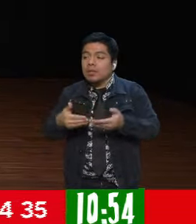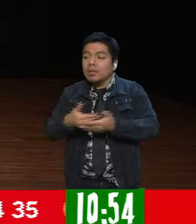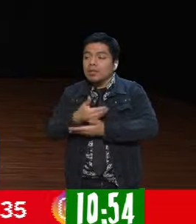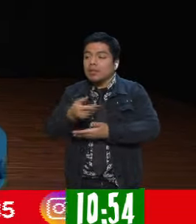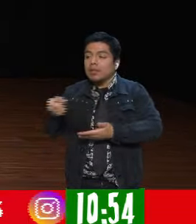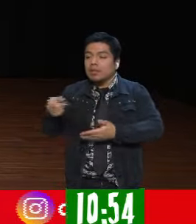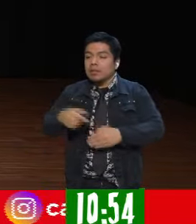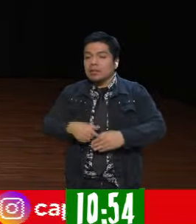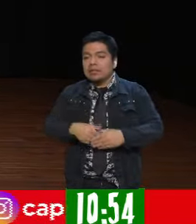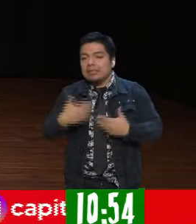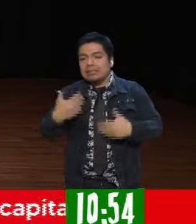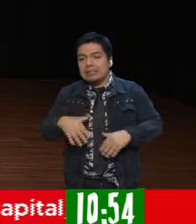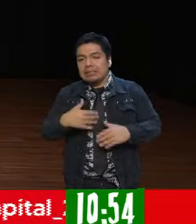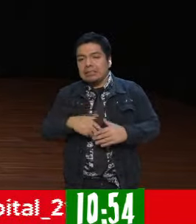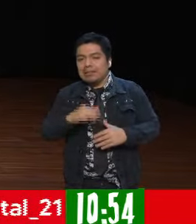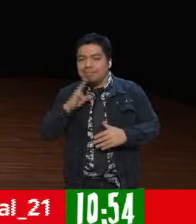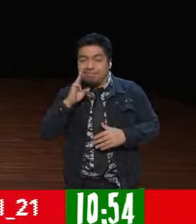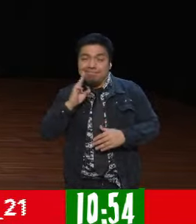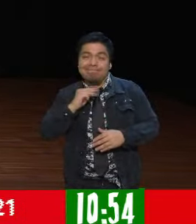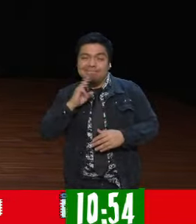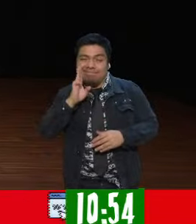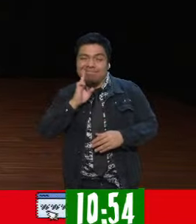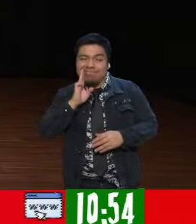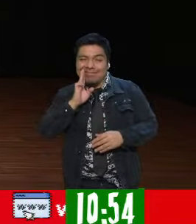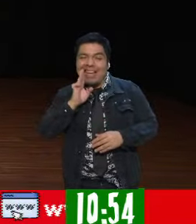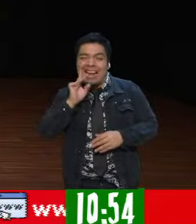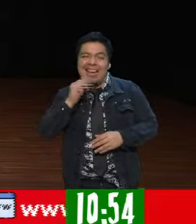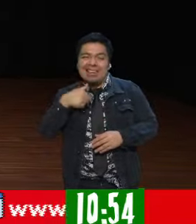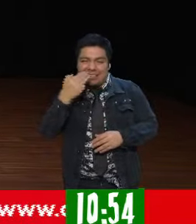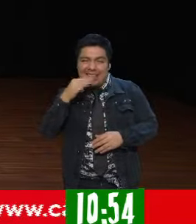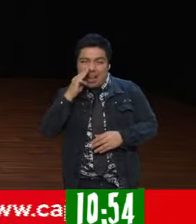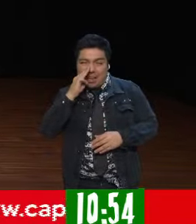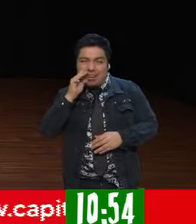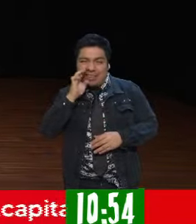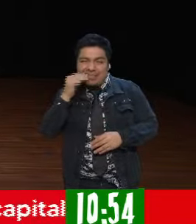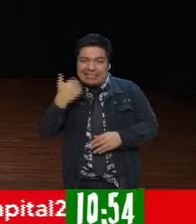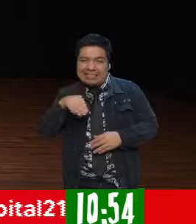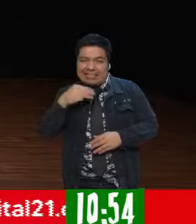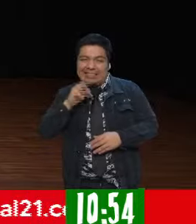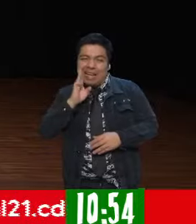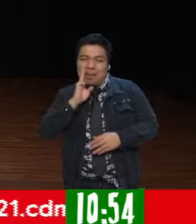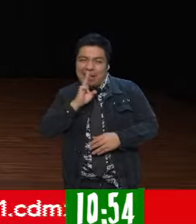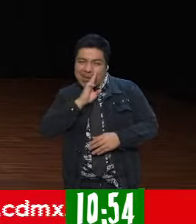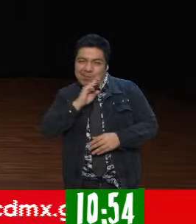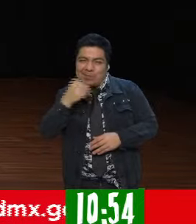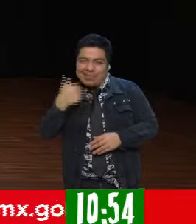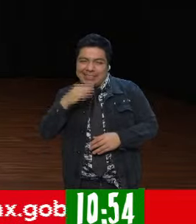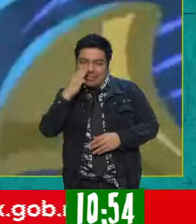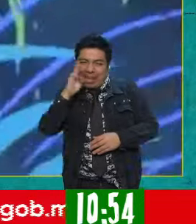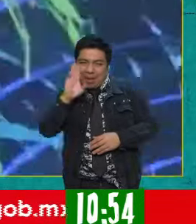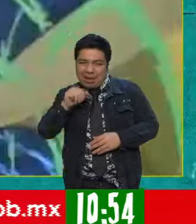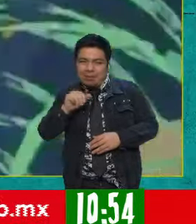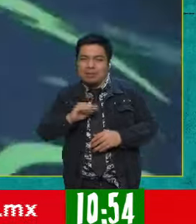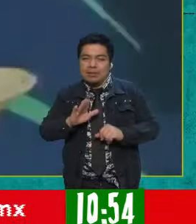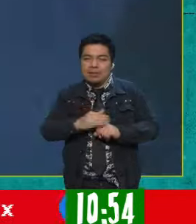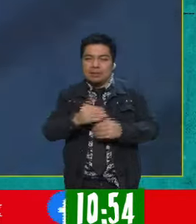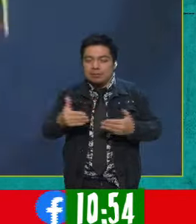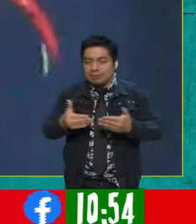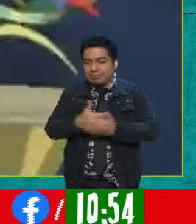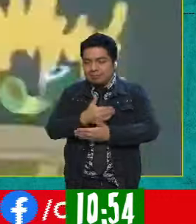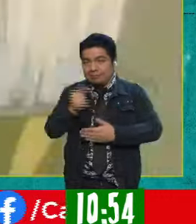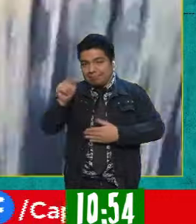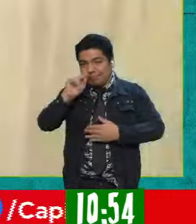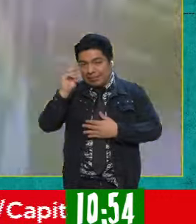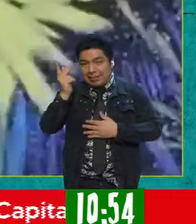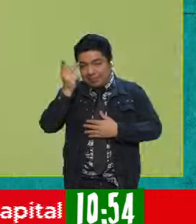es que sí se va a ir remamón. ¿O dónde vive usted? No, sale peor. A ver, ¿cómo que? ¿Es que? ¿Es la qué? Es que yo nací en Polanco. Ah,